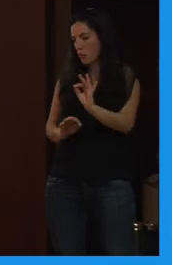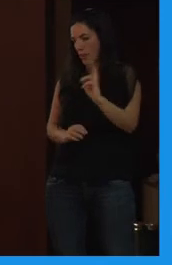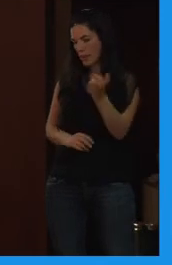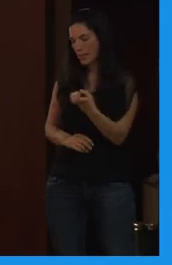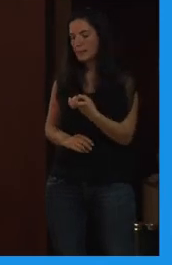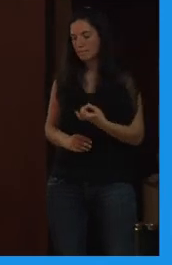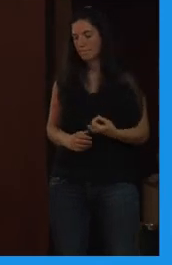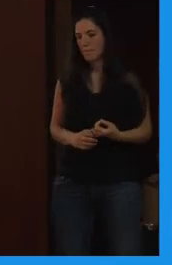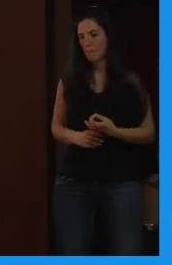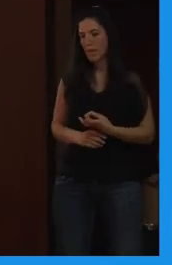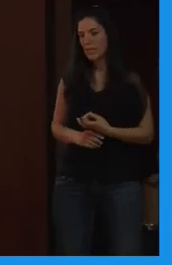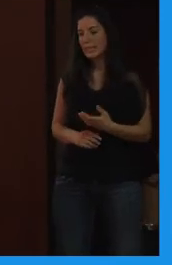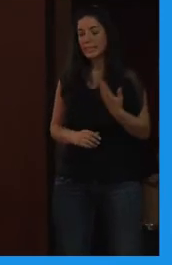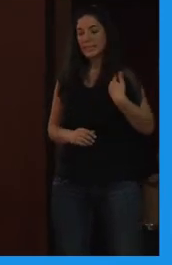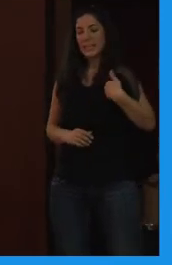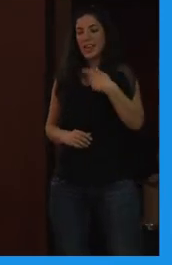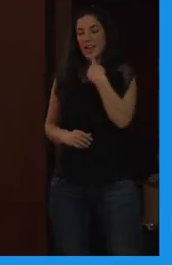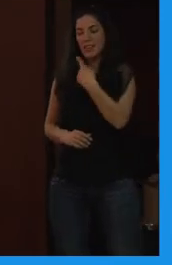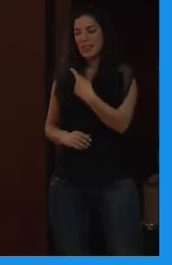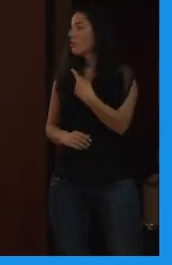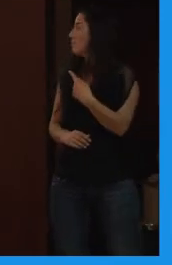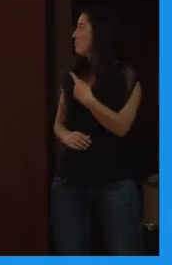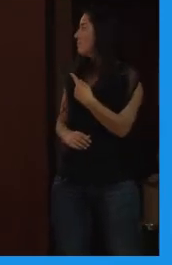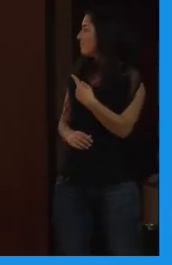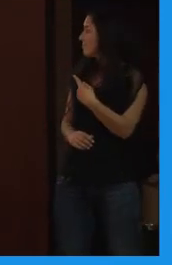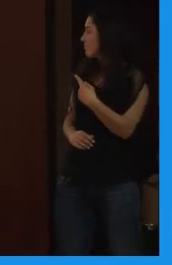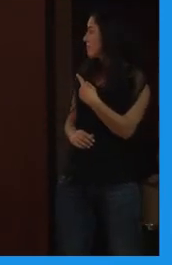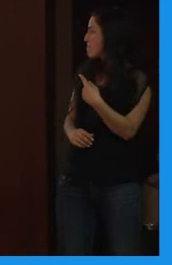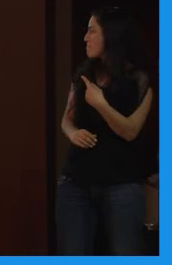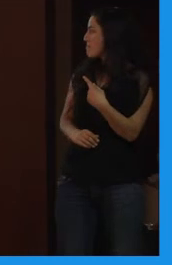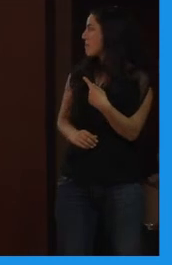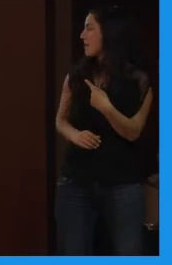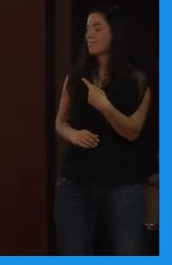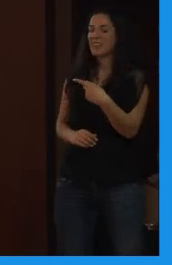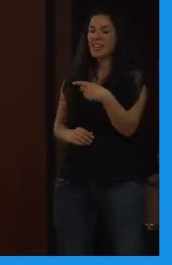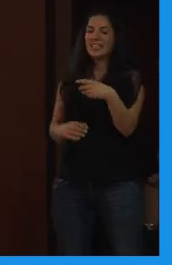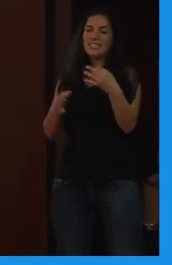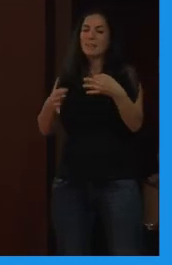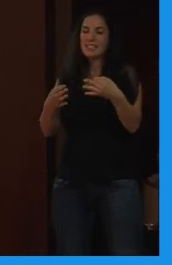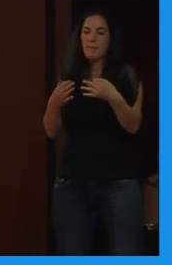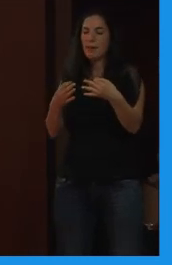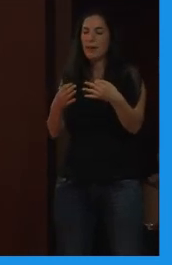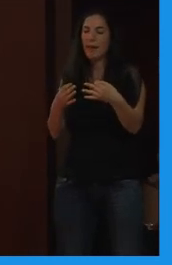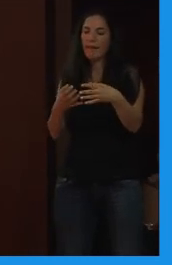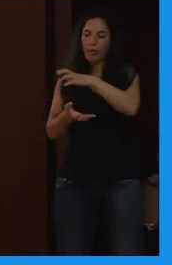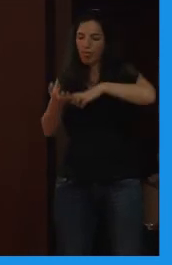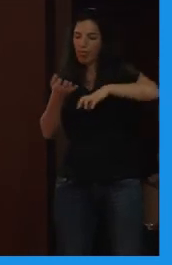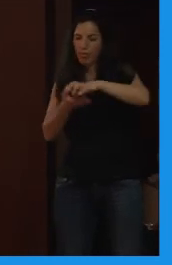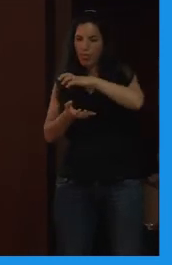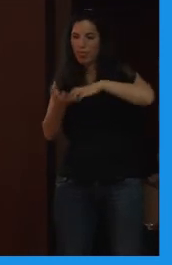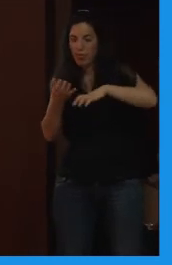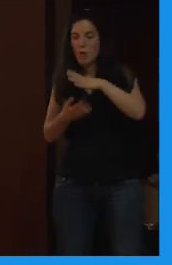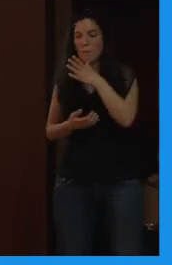subclínico. Ya os digo que no tiene que ver, eso luego en la discusión, son dos entidades diferentes. Esta está